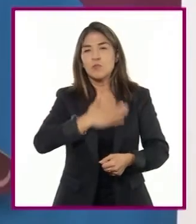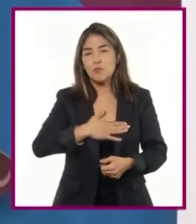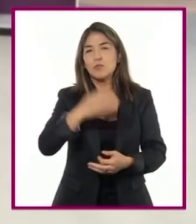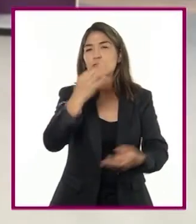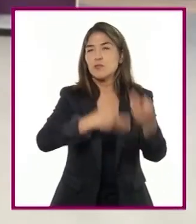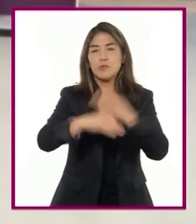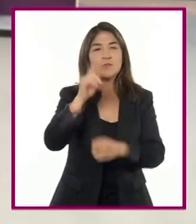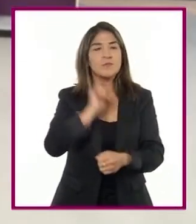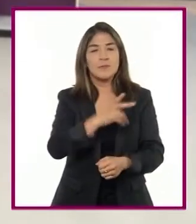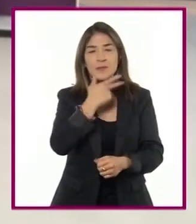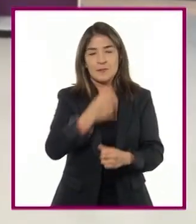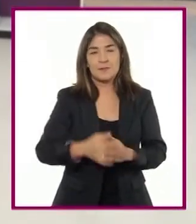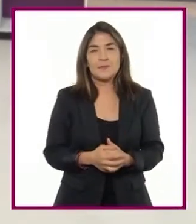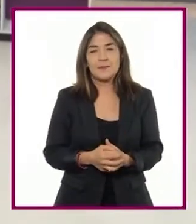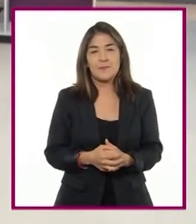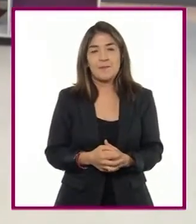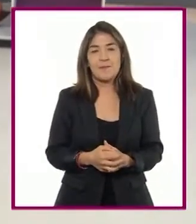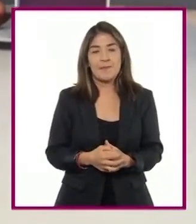todos.